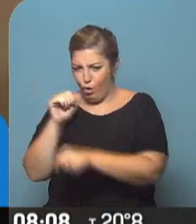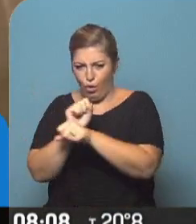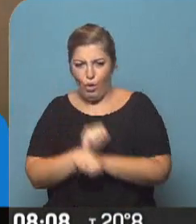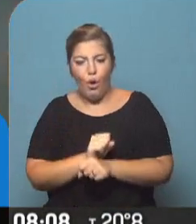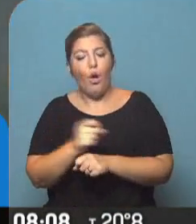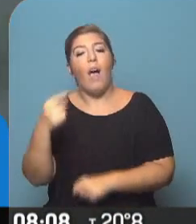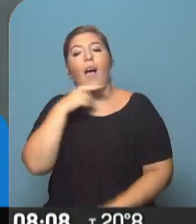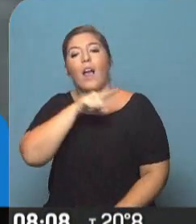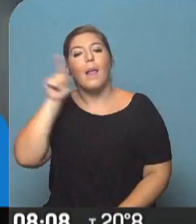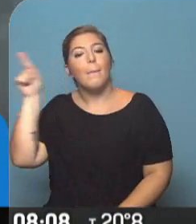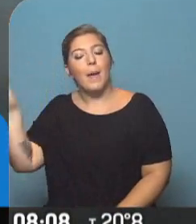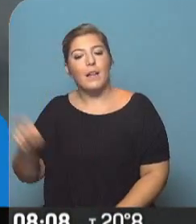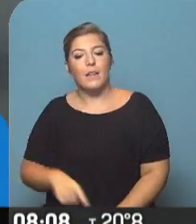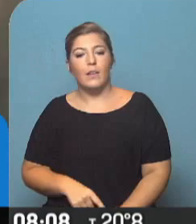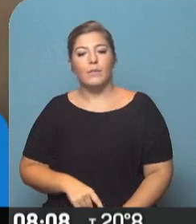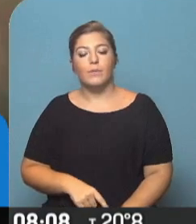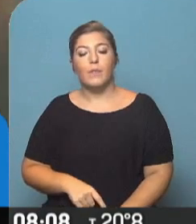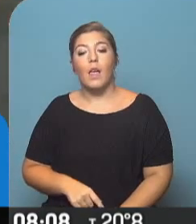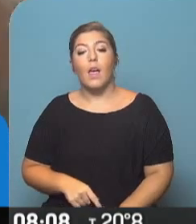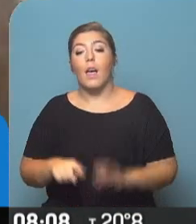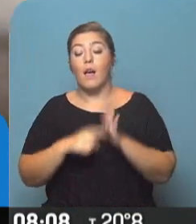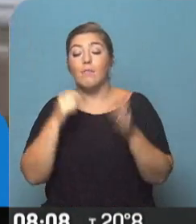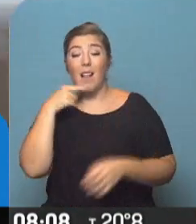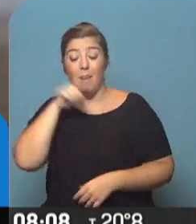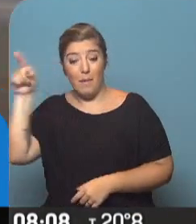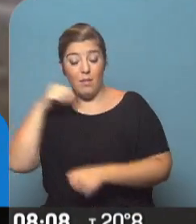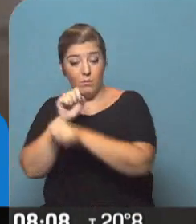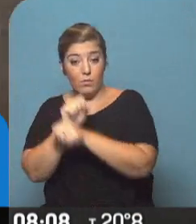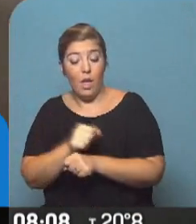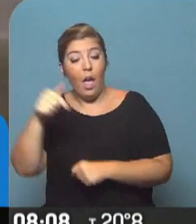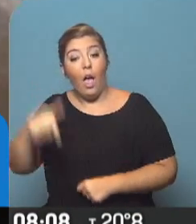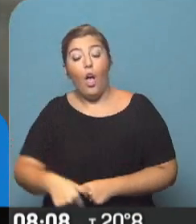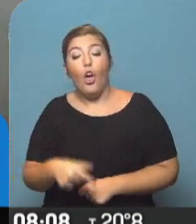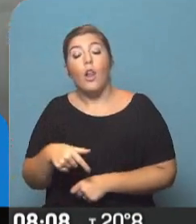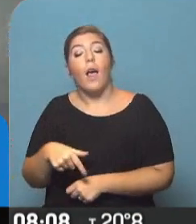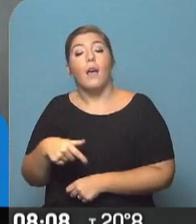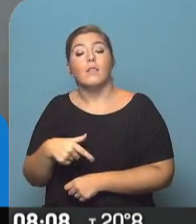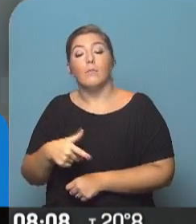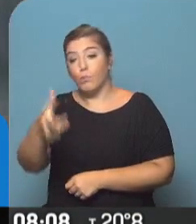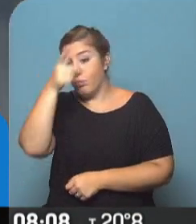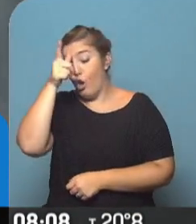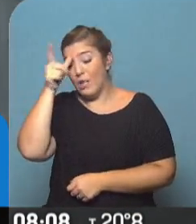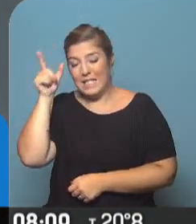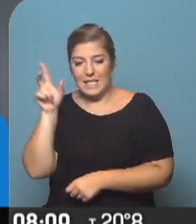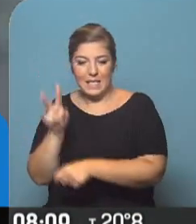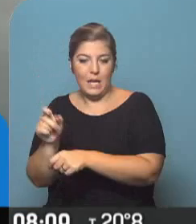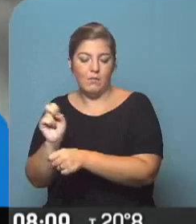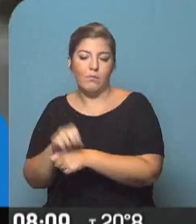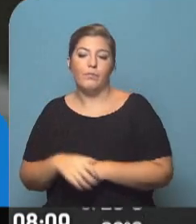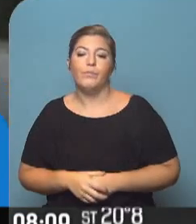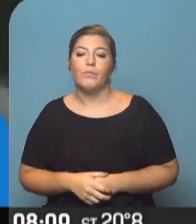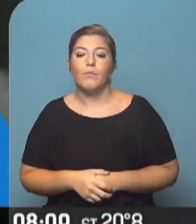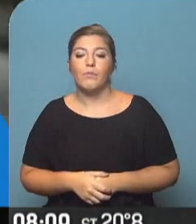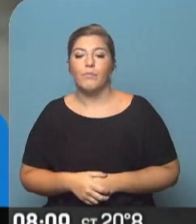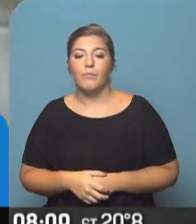en Alemania. Unidades de Berlín detuvieron a Kovalchuk, actualmente se encuentra bajo custodia de la policía, declararon las